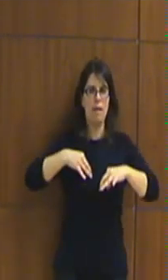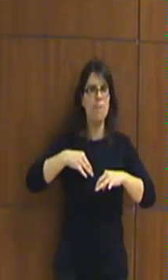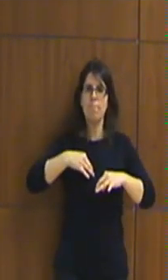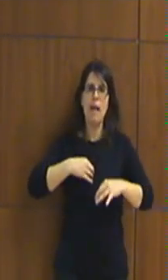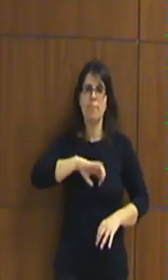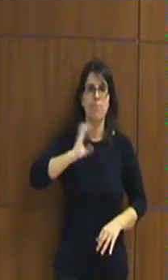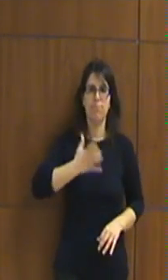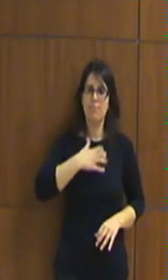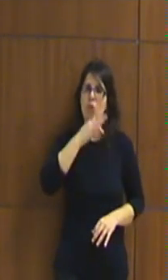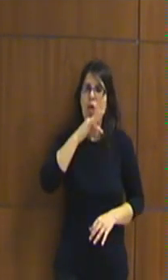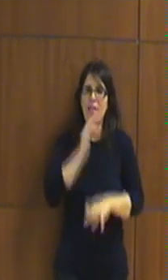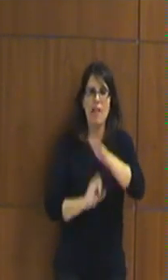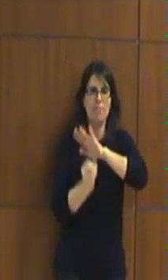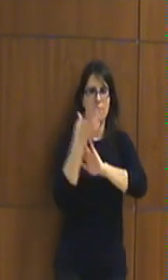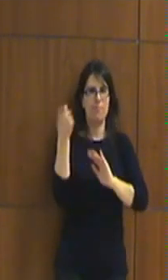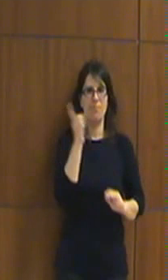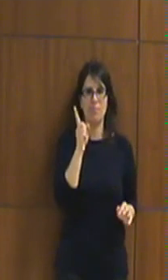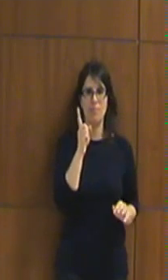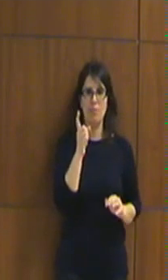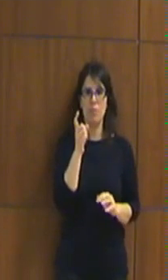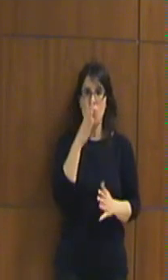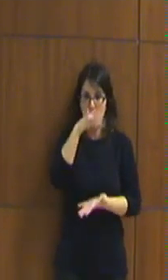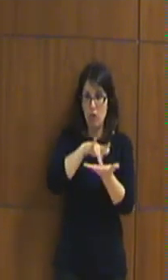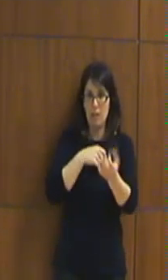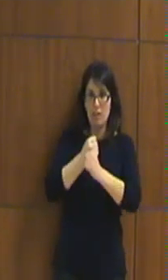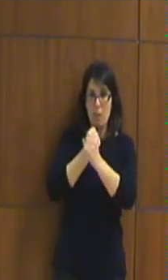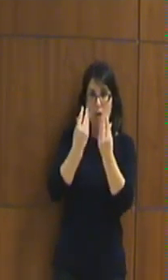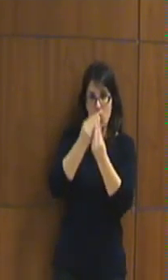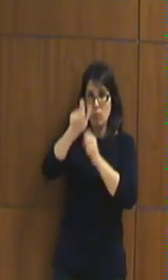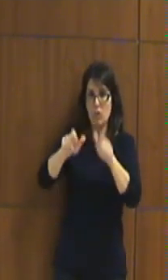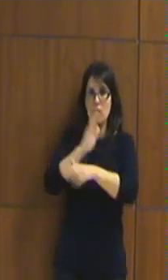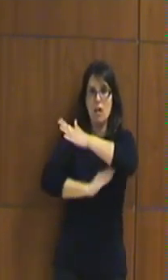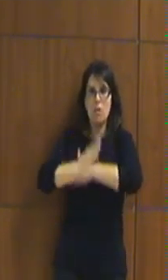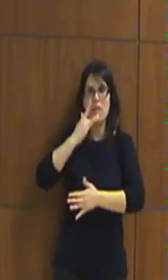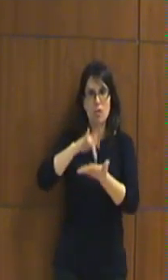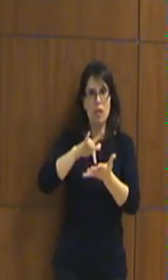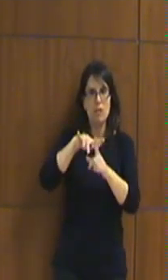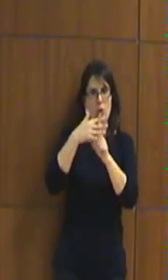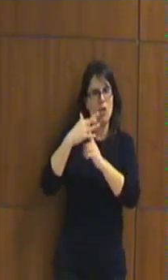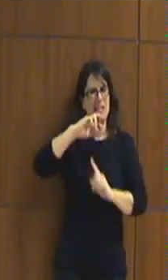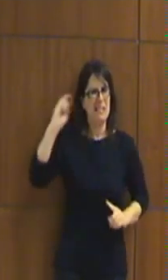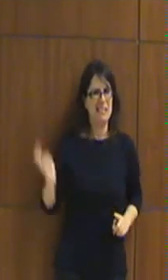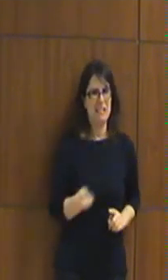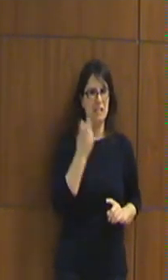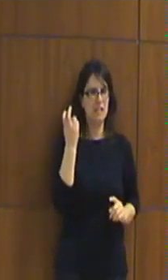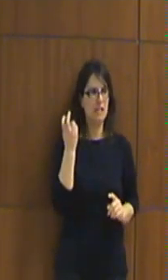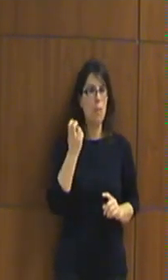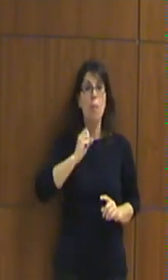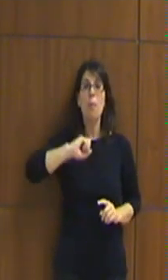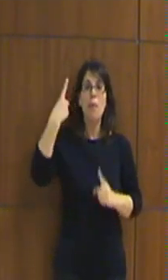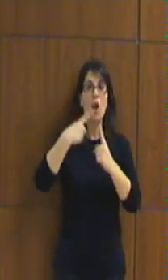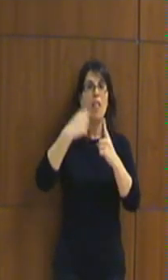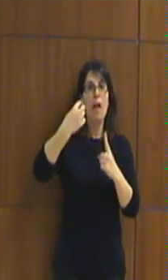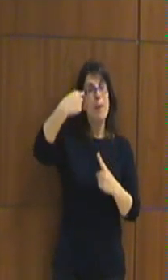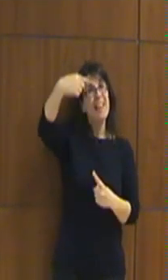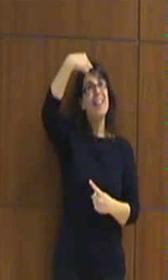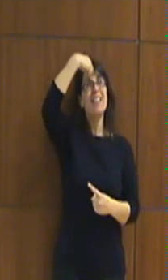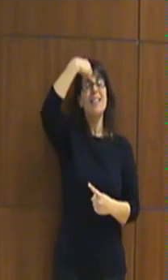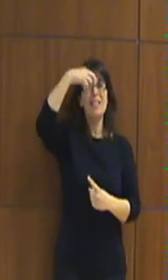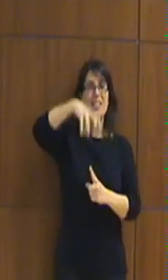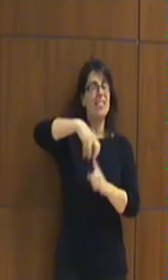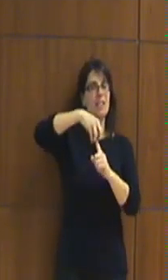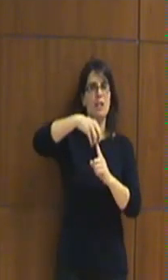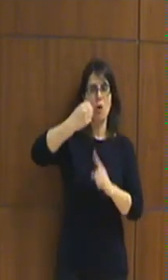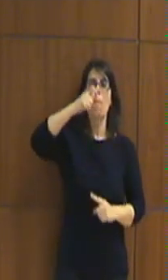discapacidad, pues va a descubrir muchas cosas, muchas. Una que son personas, la primera. Si eres capaz